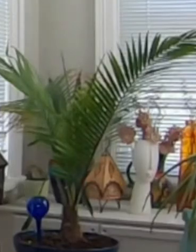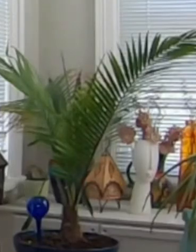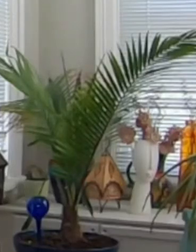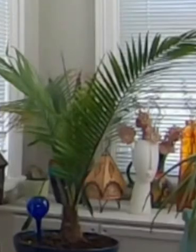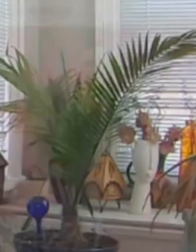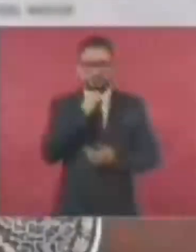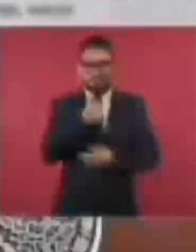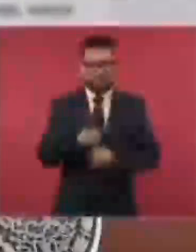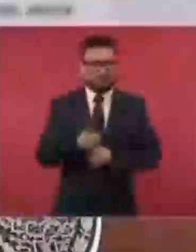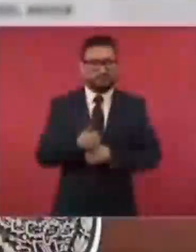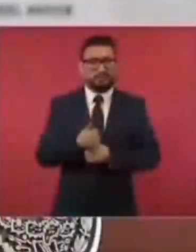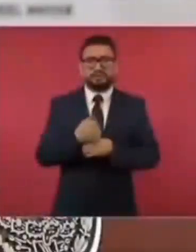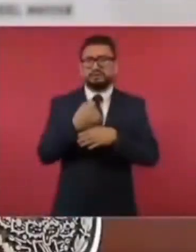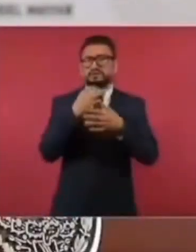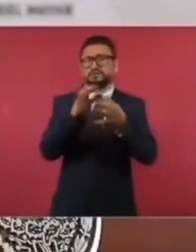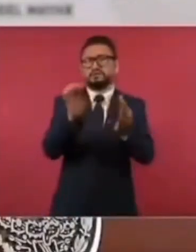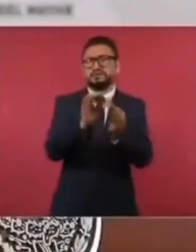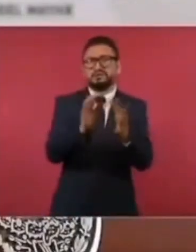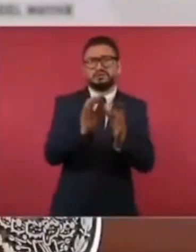latinos ni otras personas.